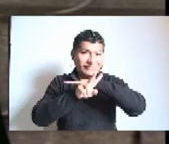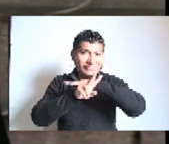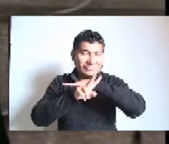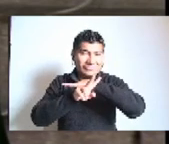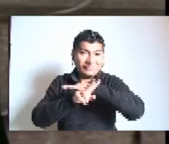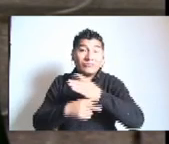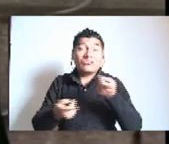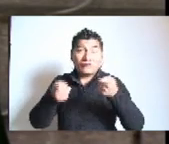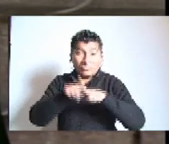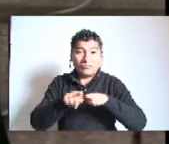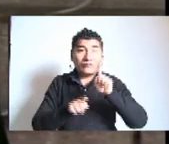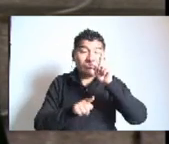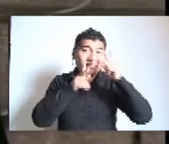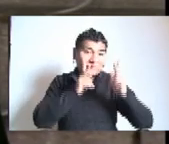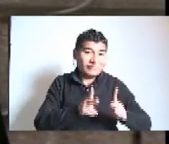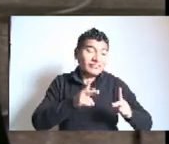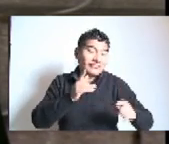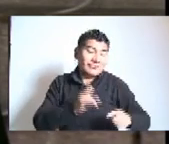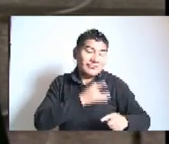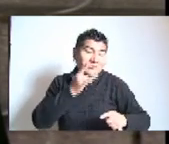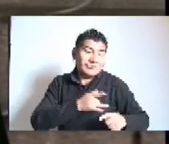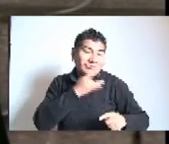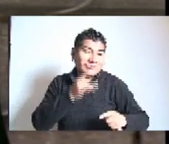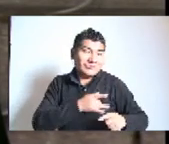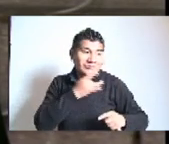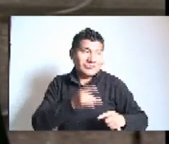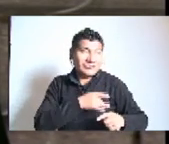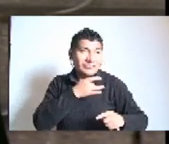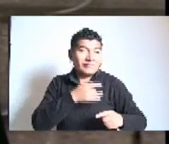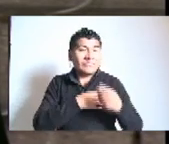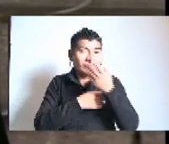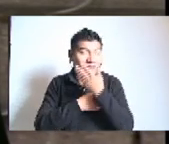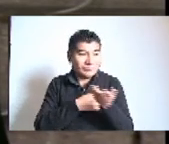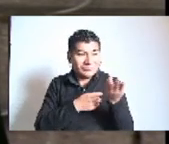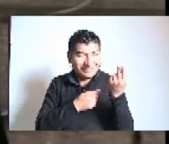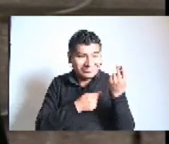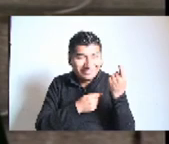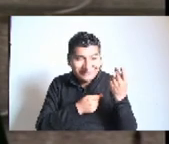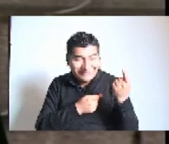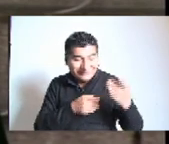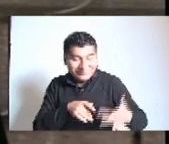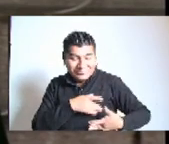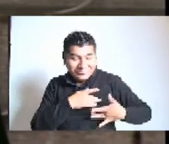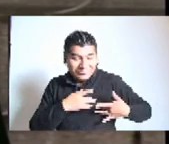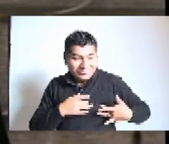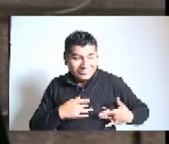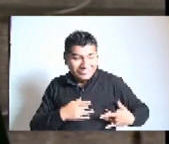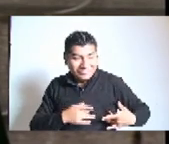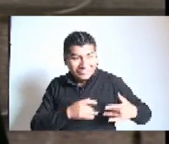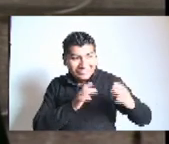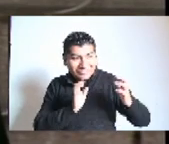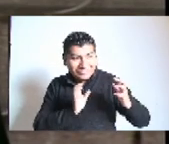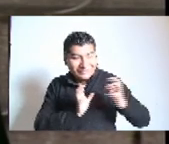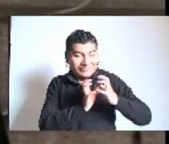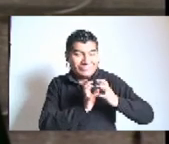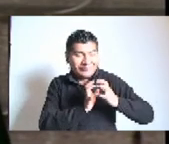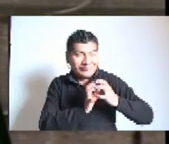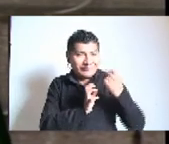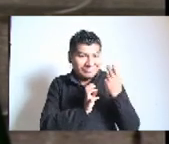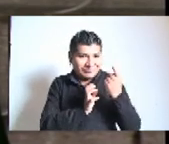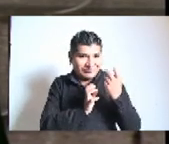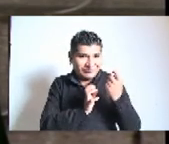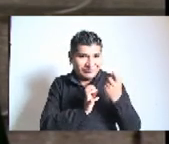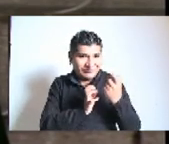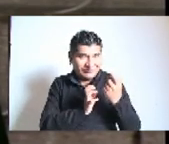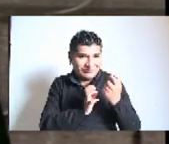Cuando uno se siente atraído por las riquezas, el corazón queda pegado a estas riquezas.